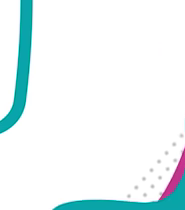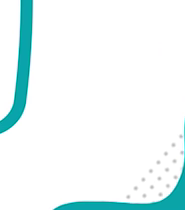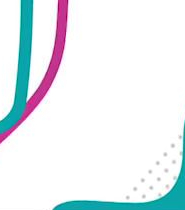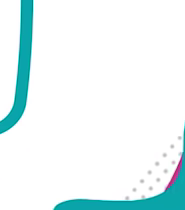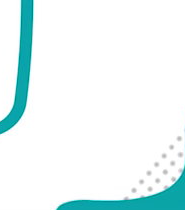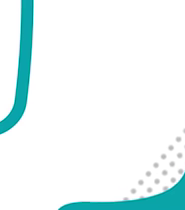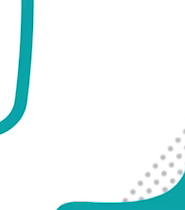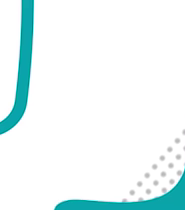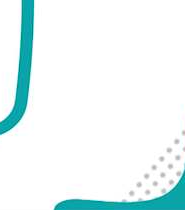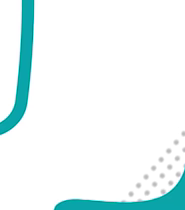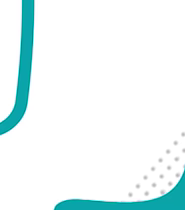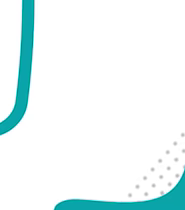¡Gracias! ¡Gracias! ¡Gracias! ¡Gracias!